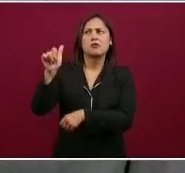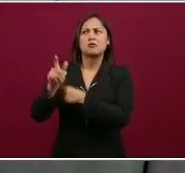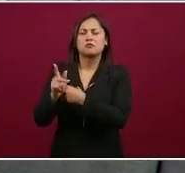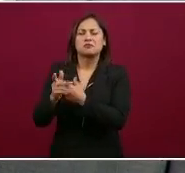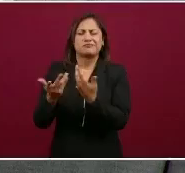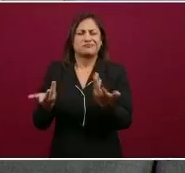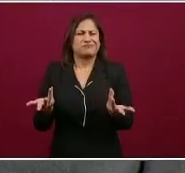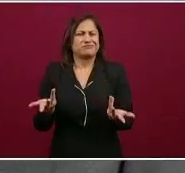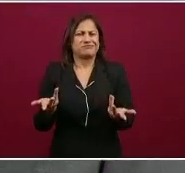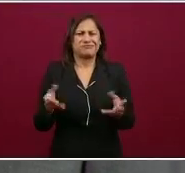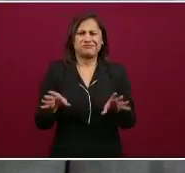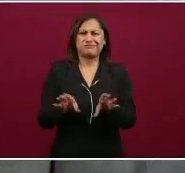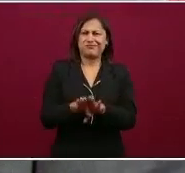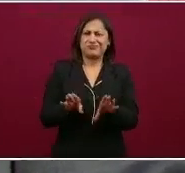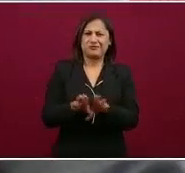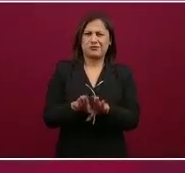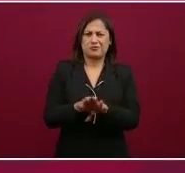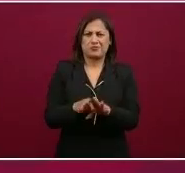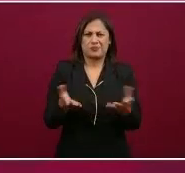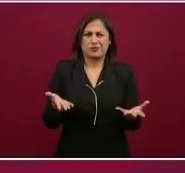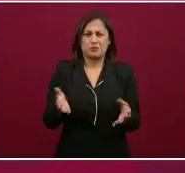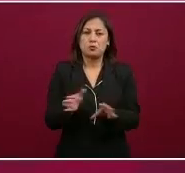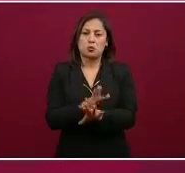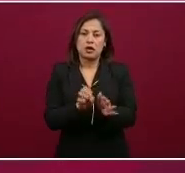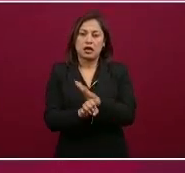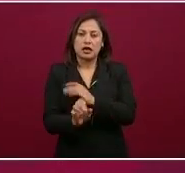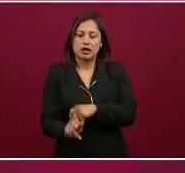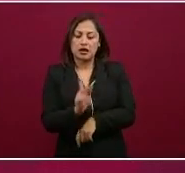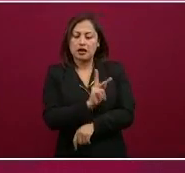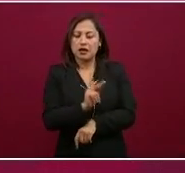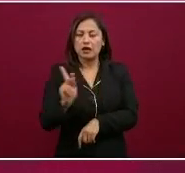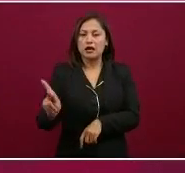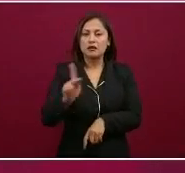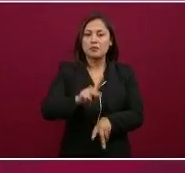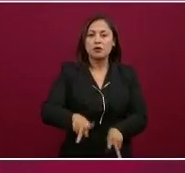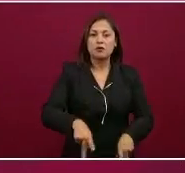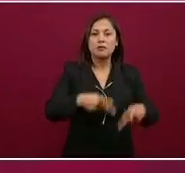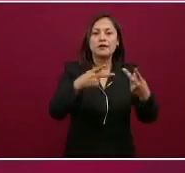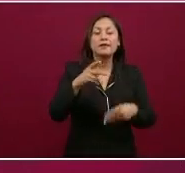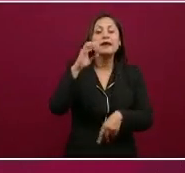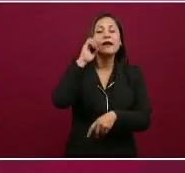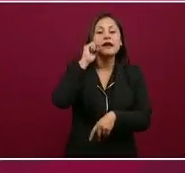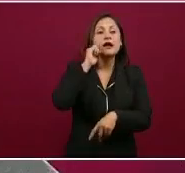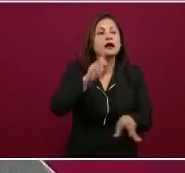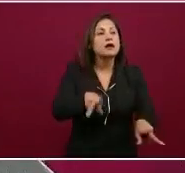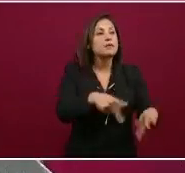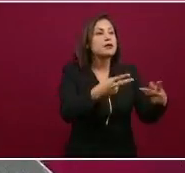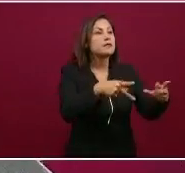como si vendiéramos naranja y compráramos jugo de naranja,